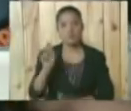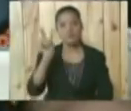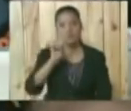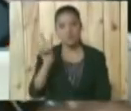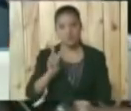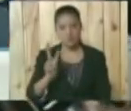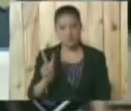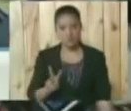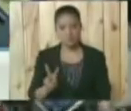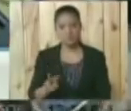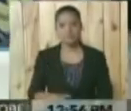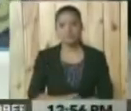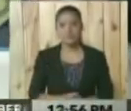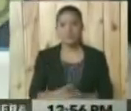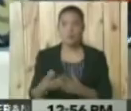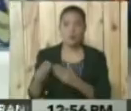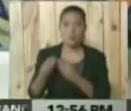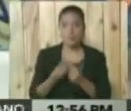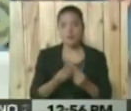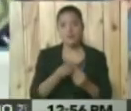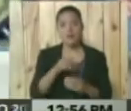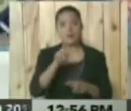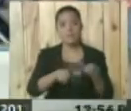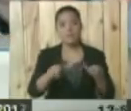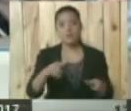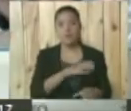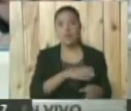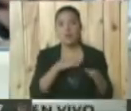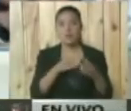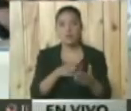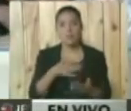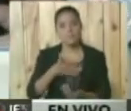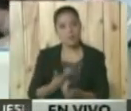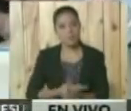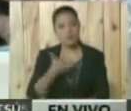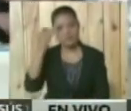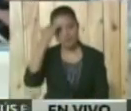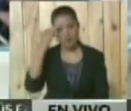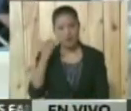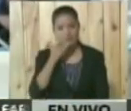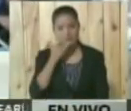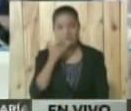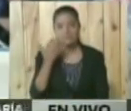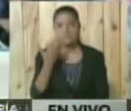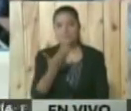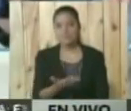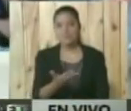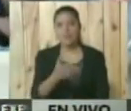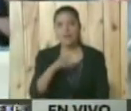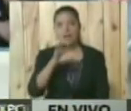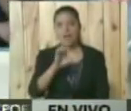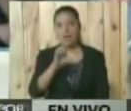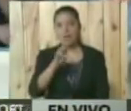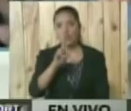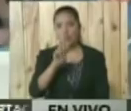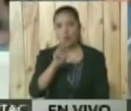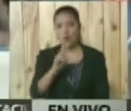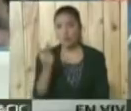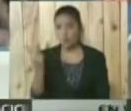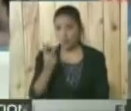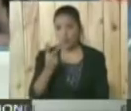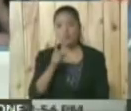de Venezuela. Me acompañan los miembros de la Comisión, mi hermana Jacqueline Faría, mi hermano Eduardo Piñate, ambos miembros de la